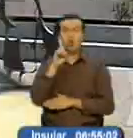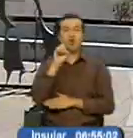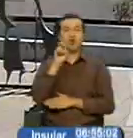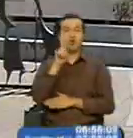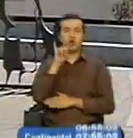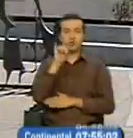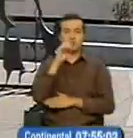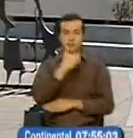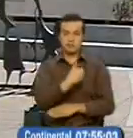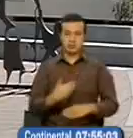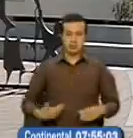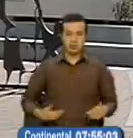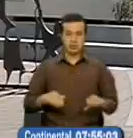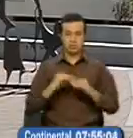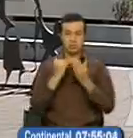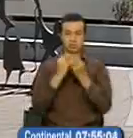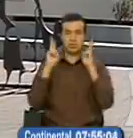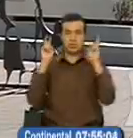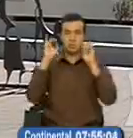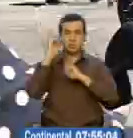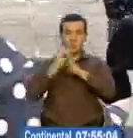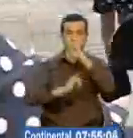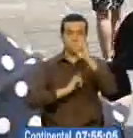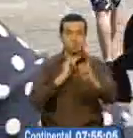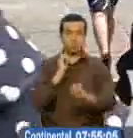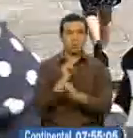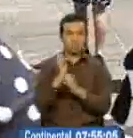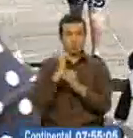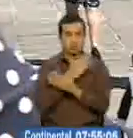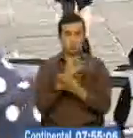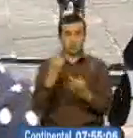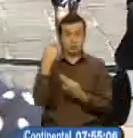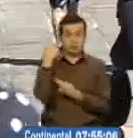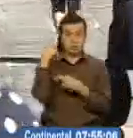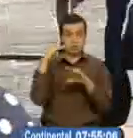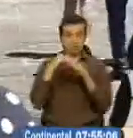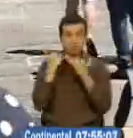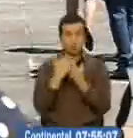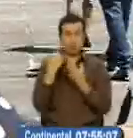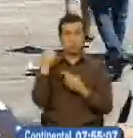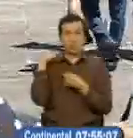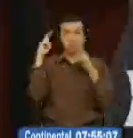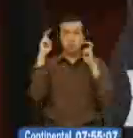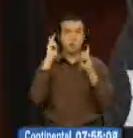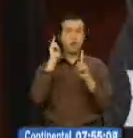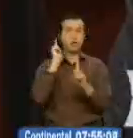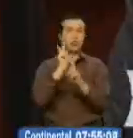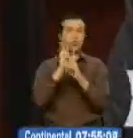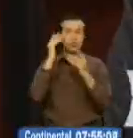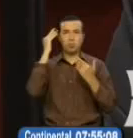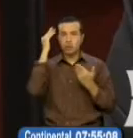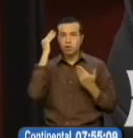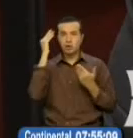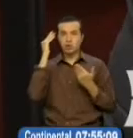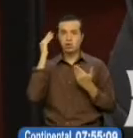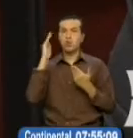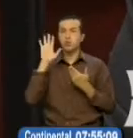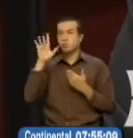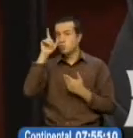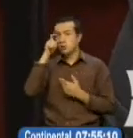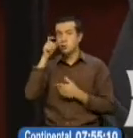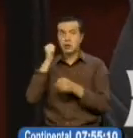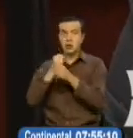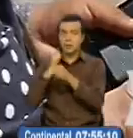Solís, presidenta de la Comisión de Asuntos Internacionales, señaló que el rol de la comisión recae en lo político, lo que no interfiere con el trabajo